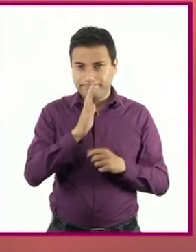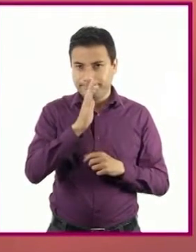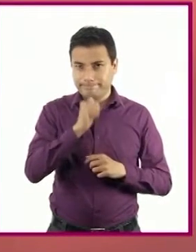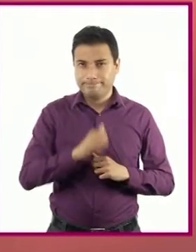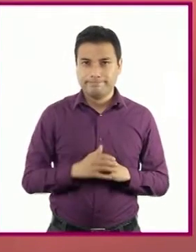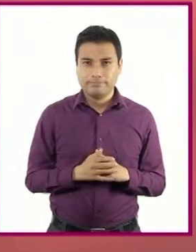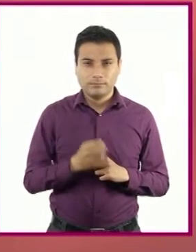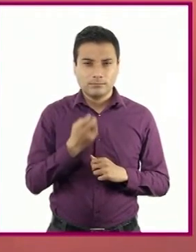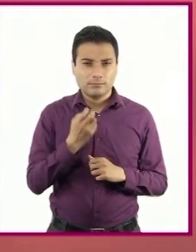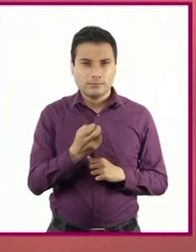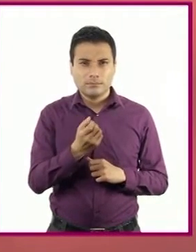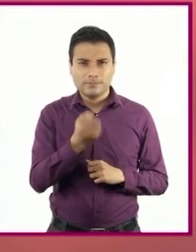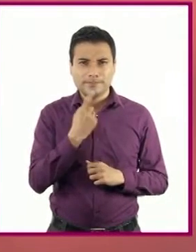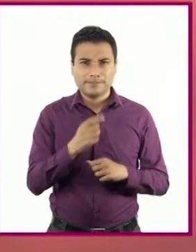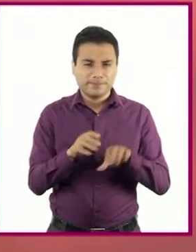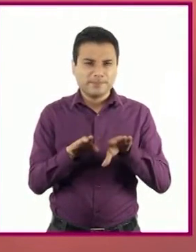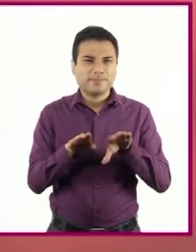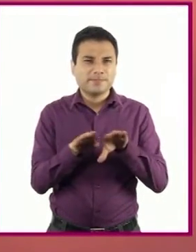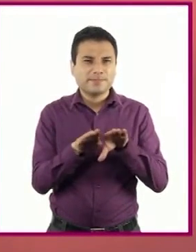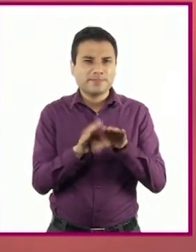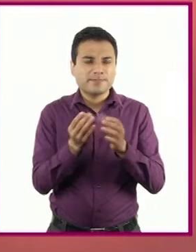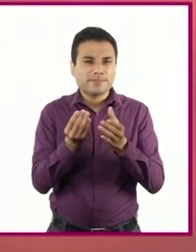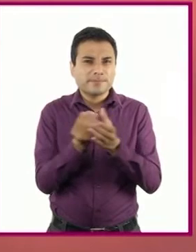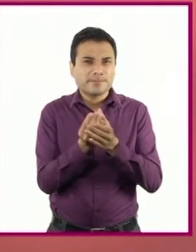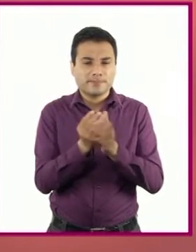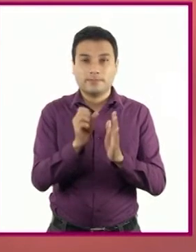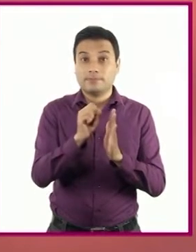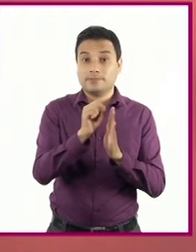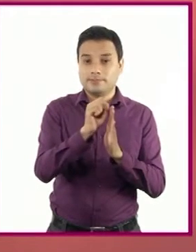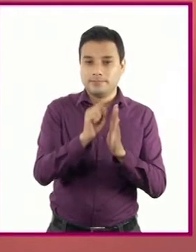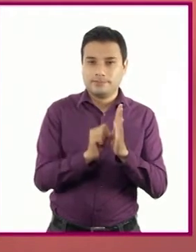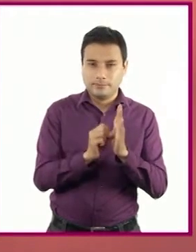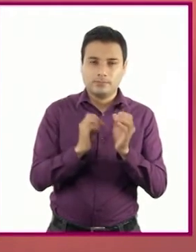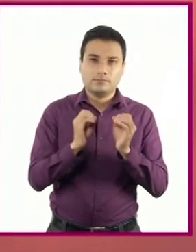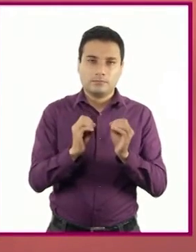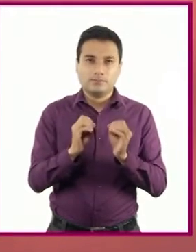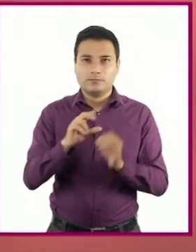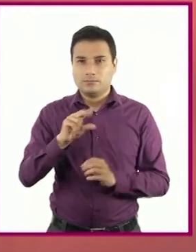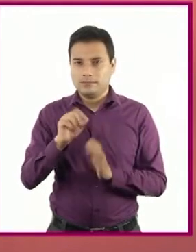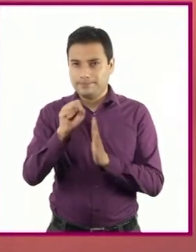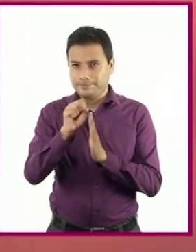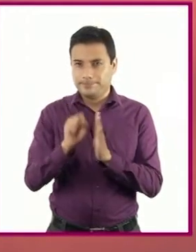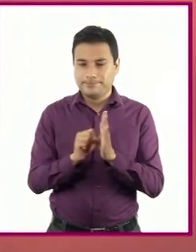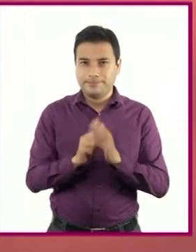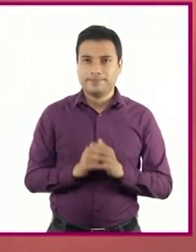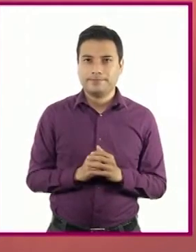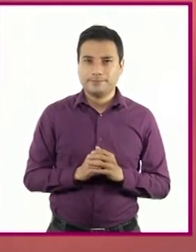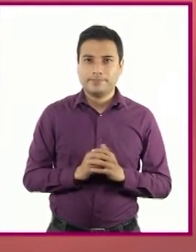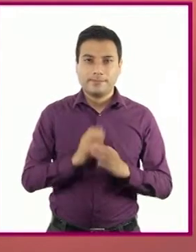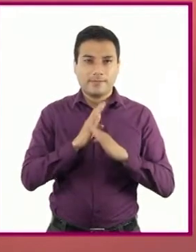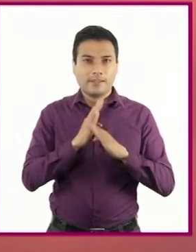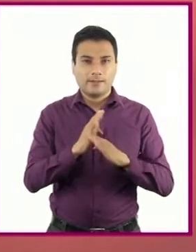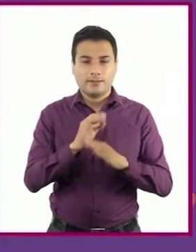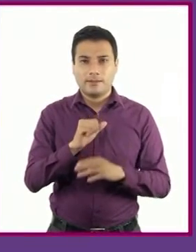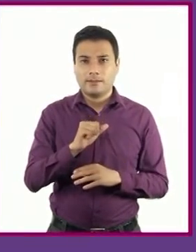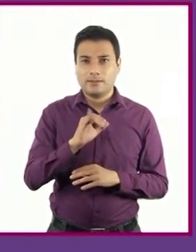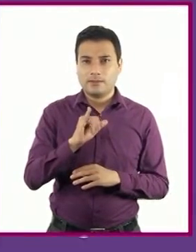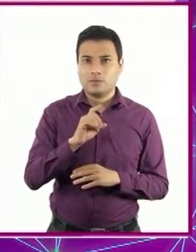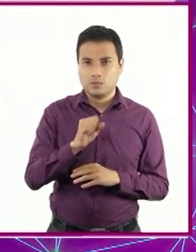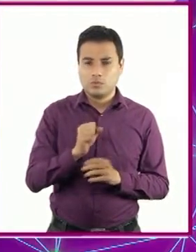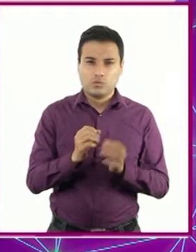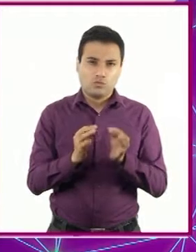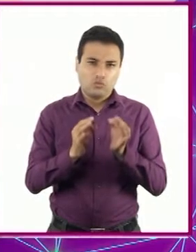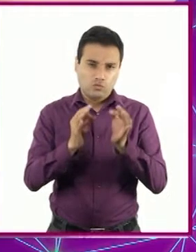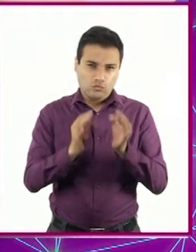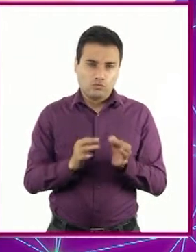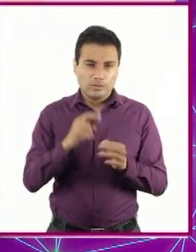Estos medicamentos se pueden clasificar en sistémicos y no sistémicos. Los antiácidos sistémicos son de acción rápida,